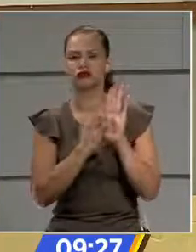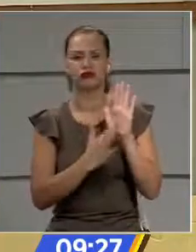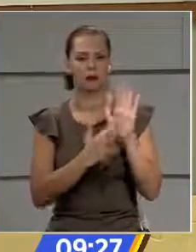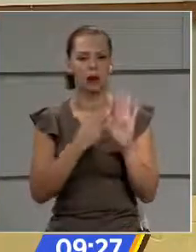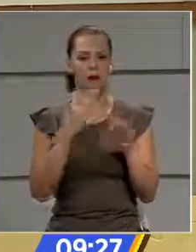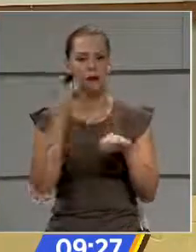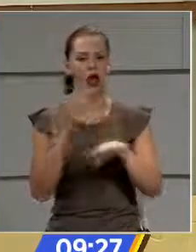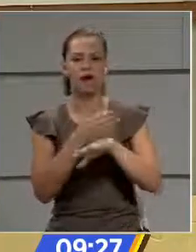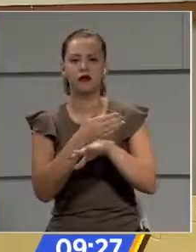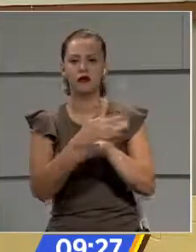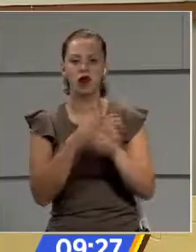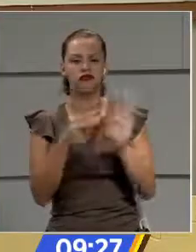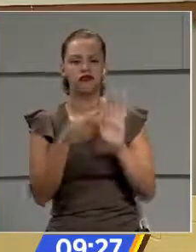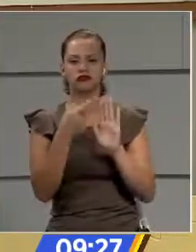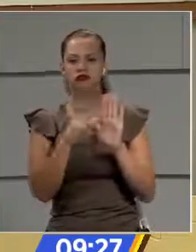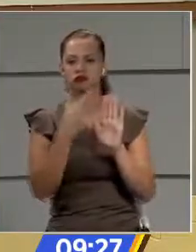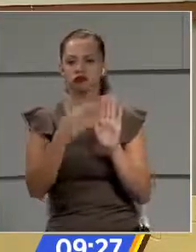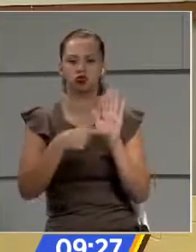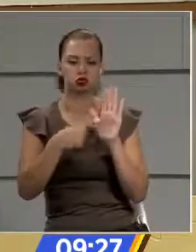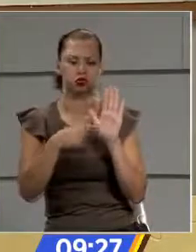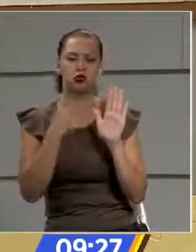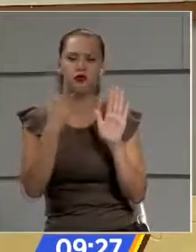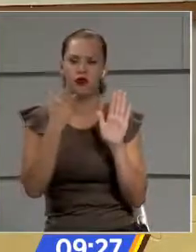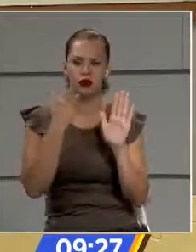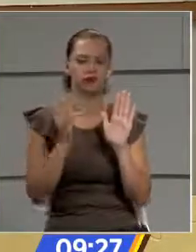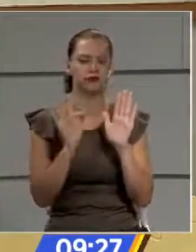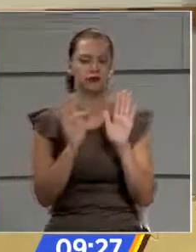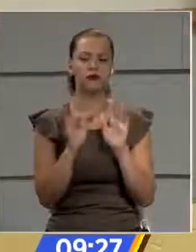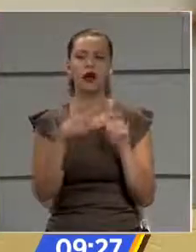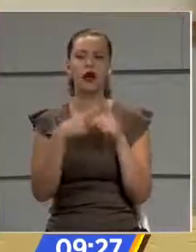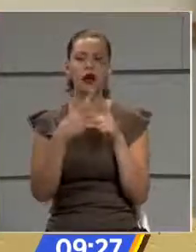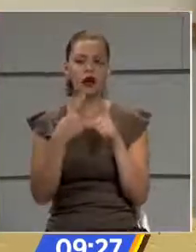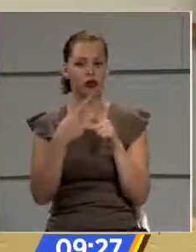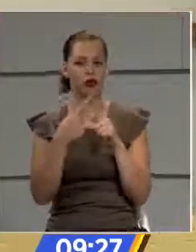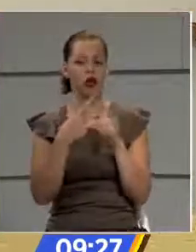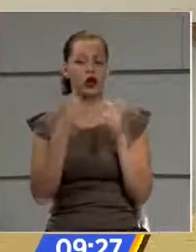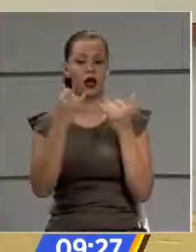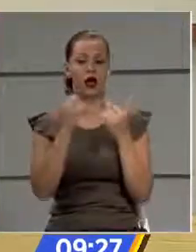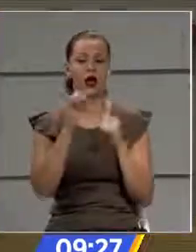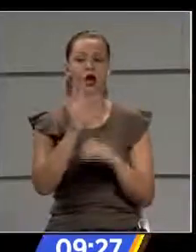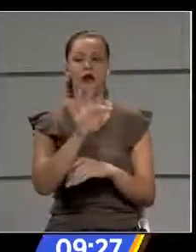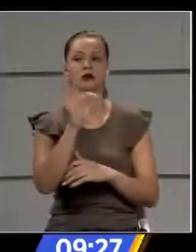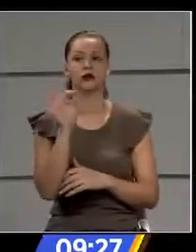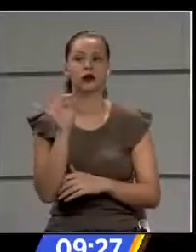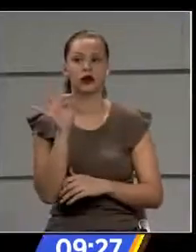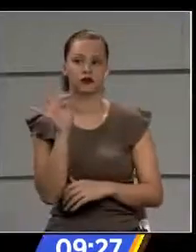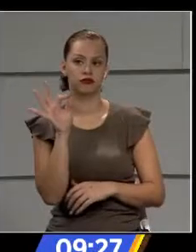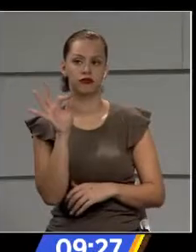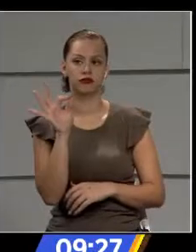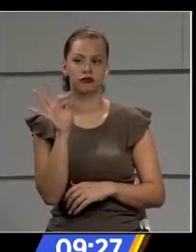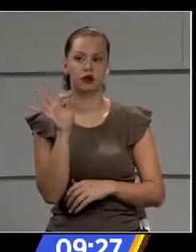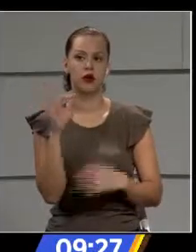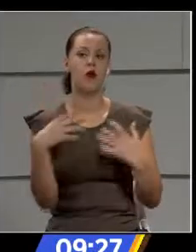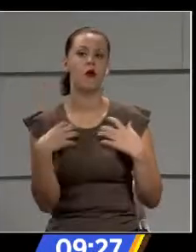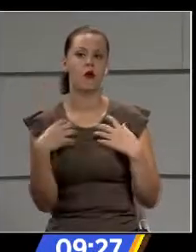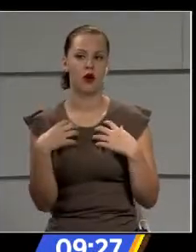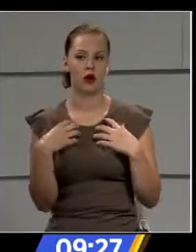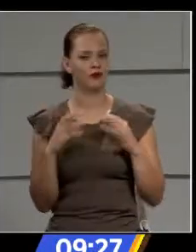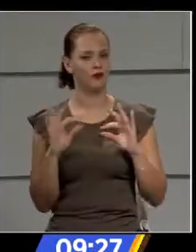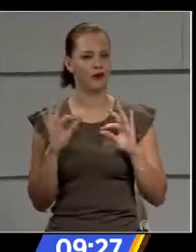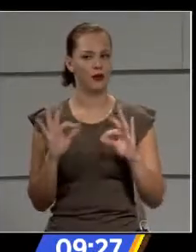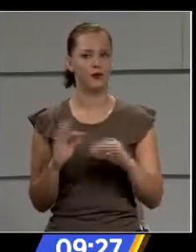avanzando y vamos bajando. Entonces, vamos a seleccionar el de los pulmones. Muy